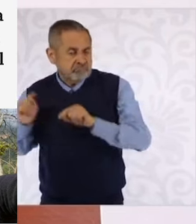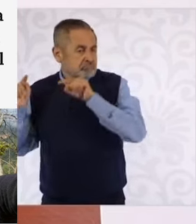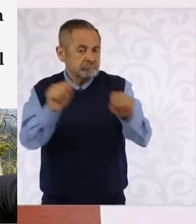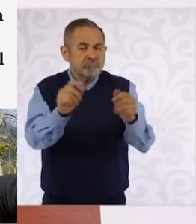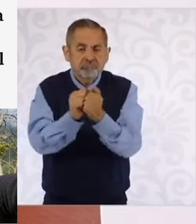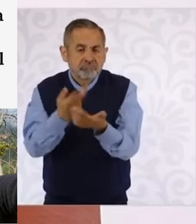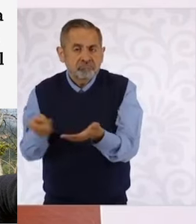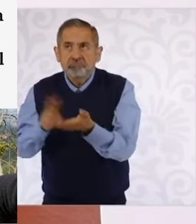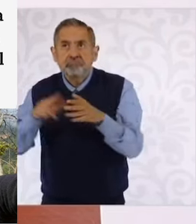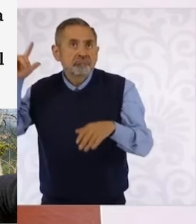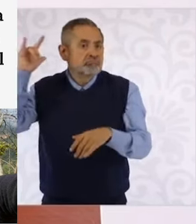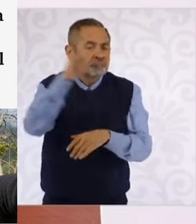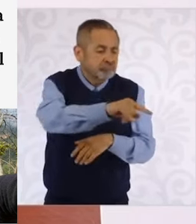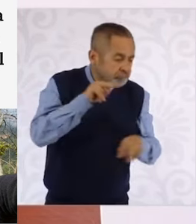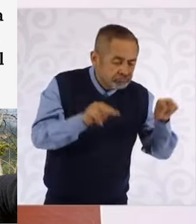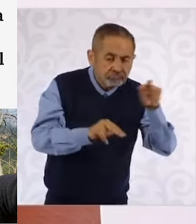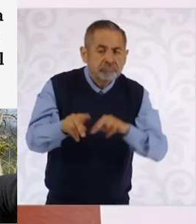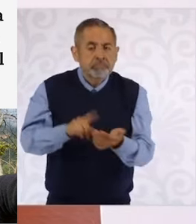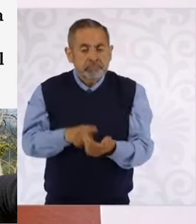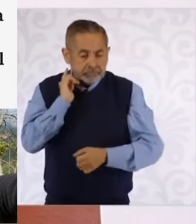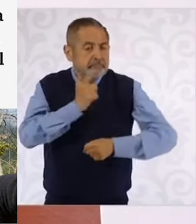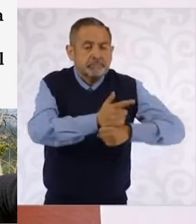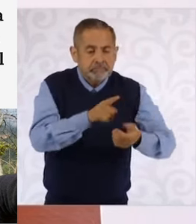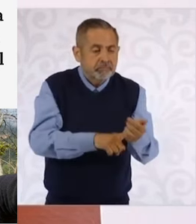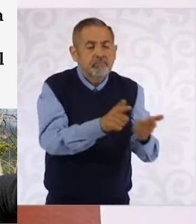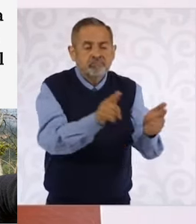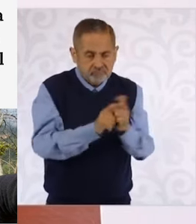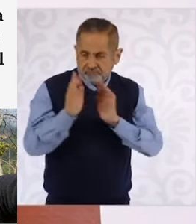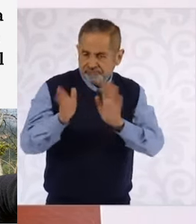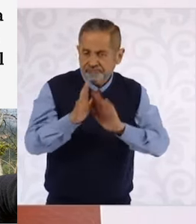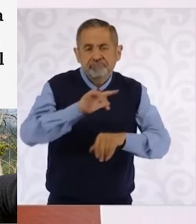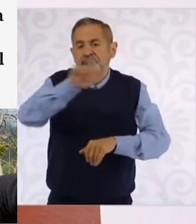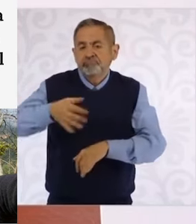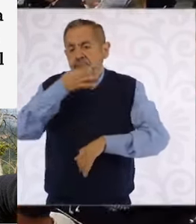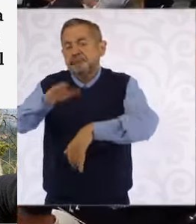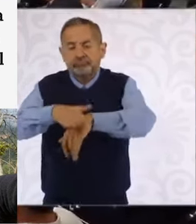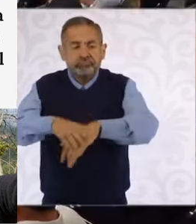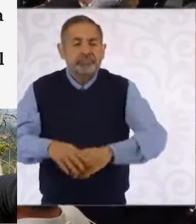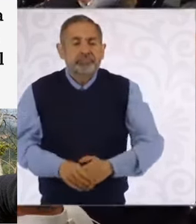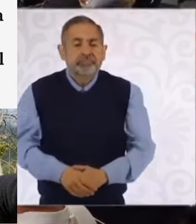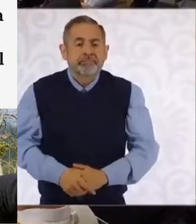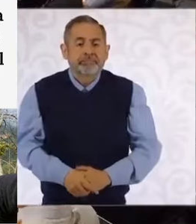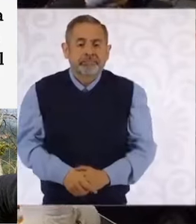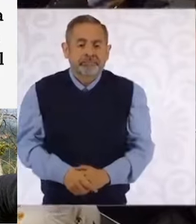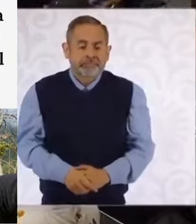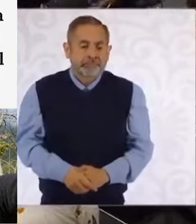aeronaves sobre la investigación tenemos identificado el grupo que es y también les vamos a informar más adelante